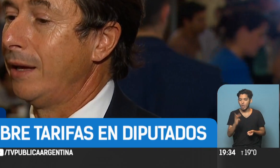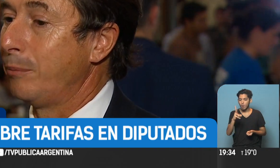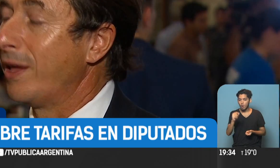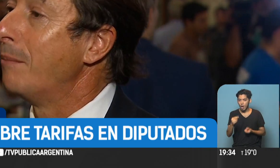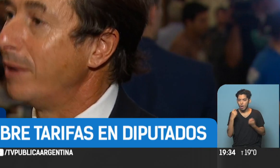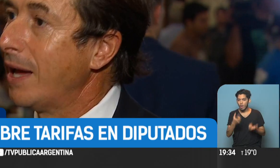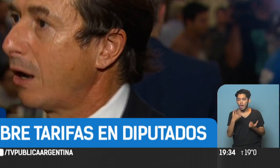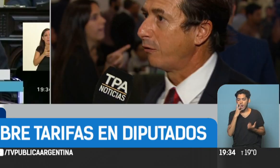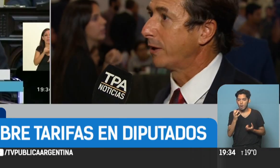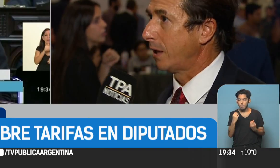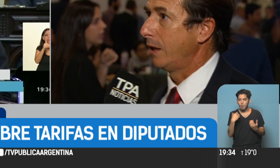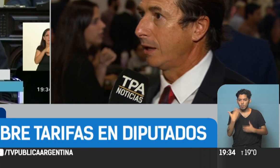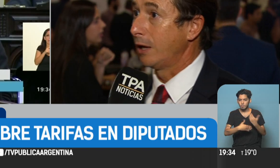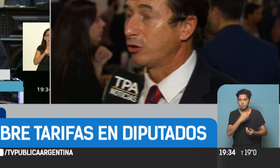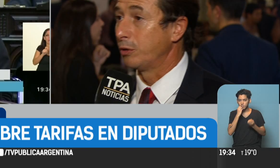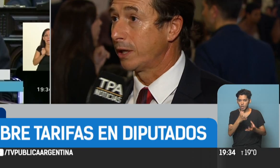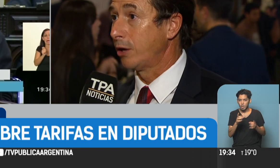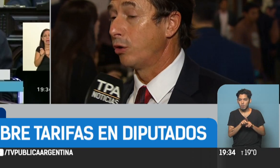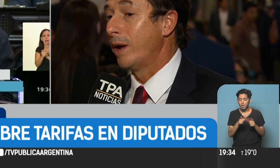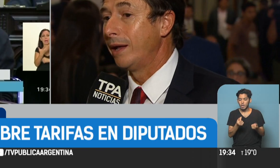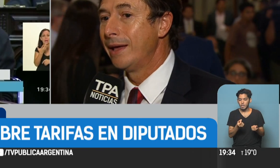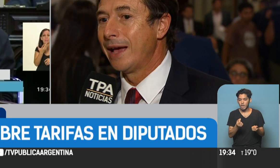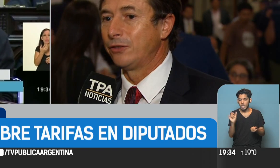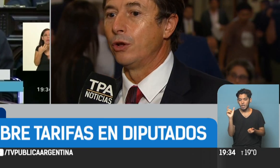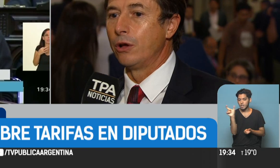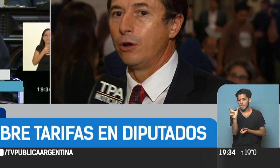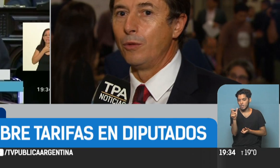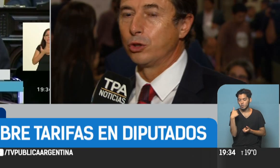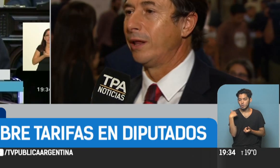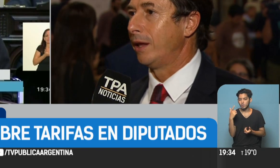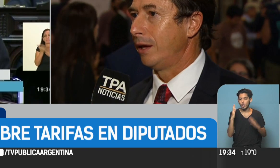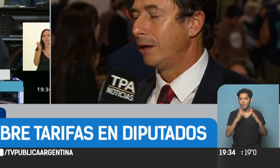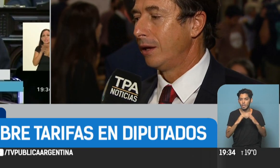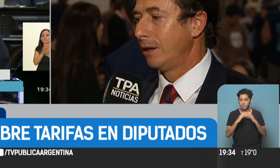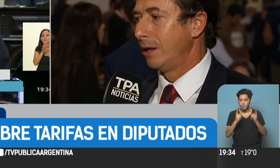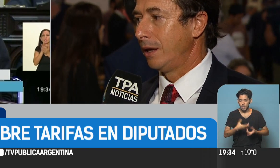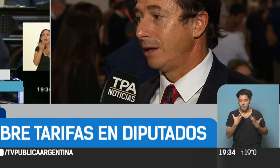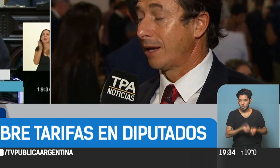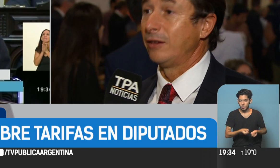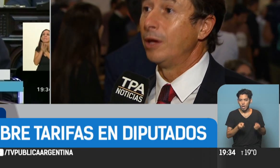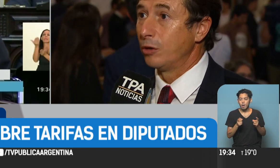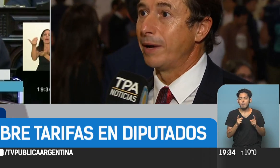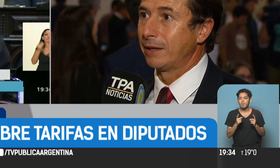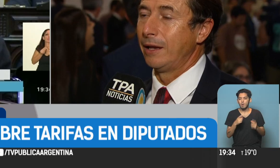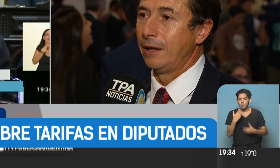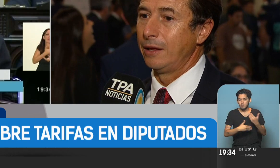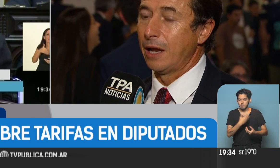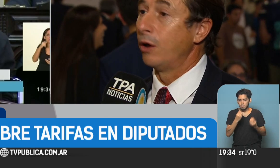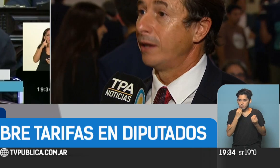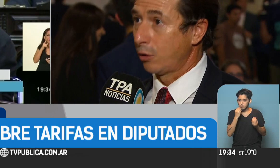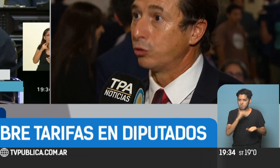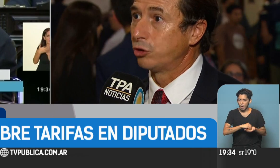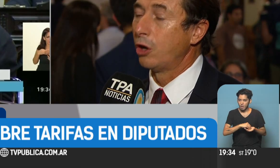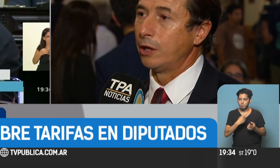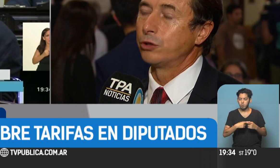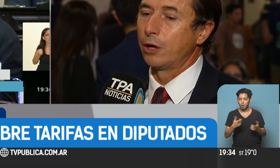para poder ampliar la oferta de créditos hipotecarios, lo cual ha sido uno de los motores de crecimiento en parte